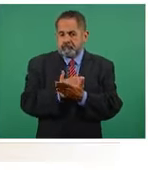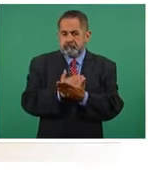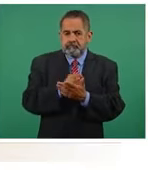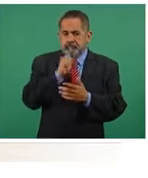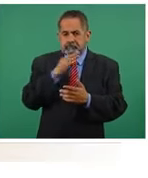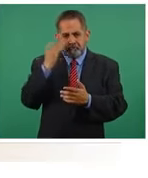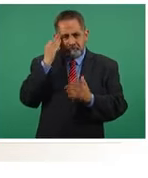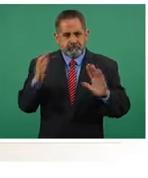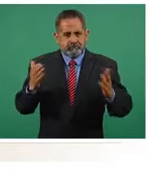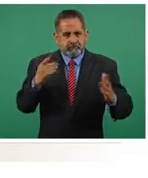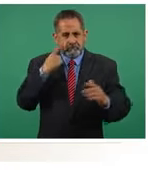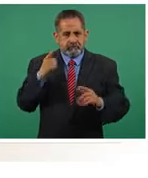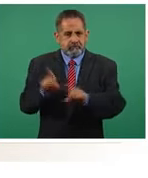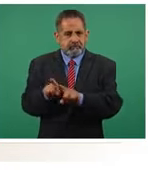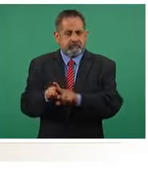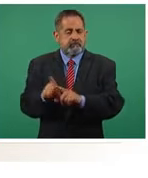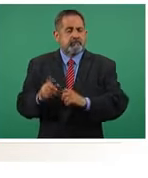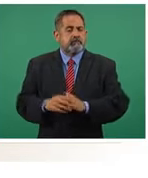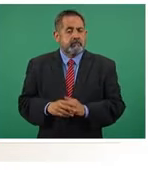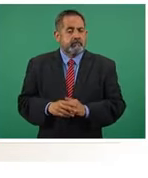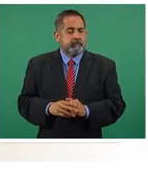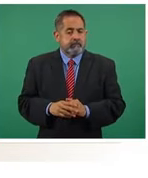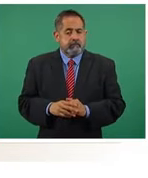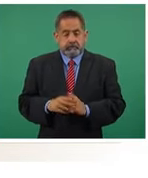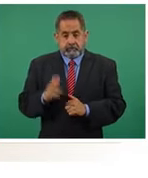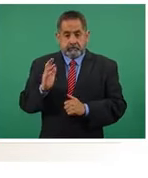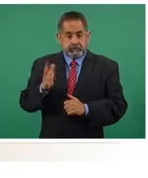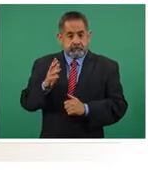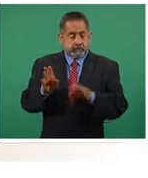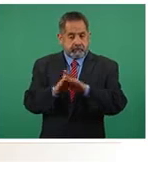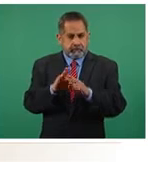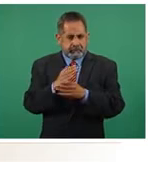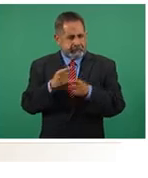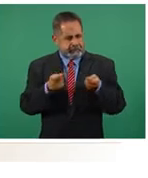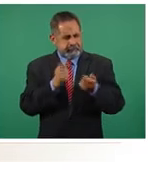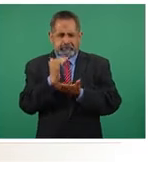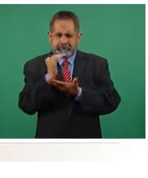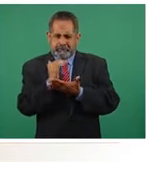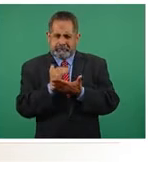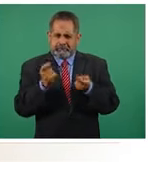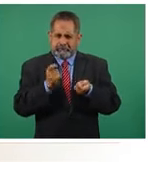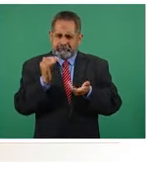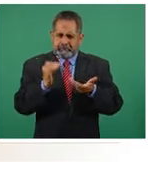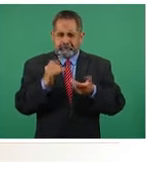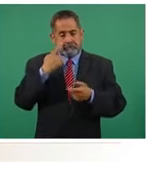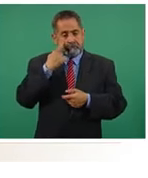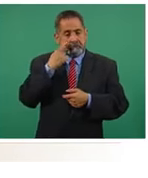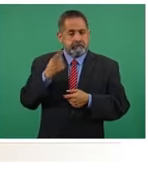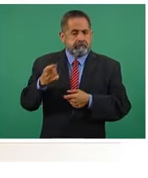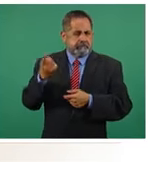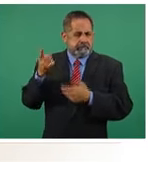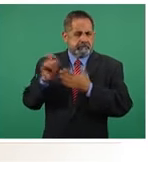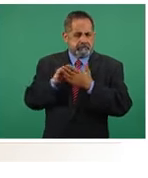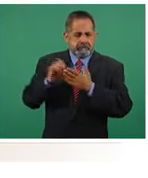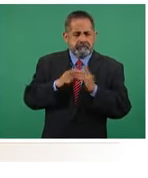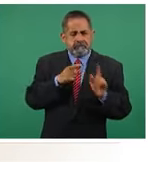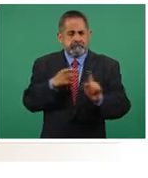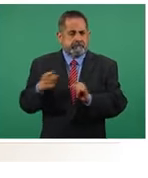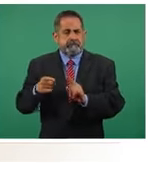periodo del año anterior. Y aunque se ha logrado contener este delito, como se observa desde hace meses,